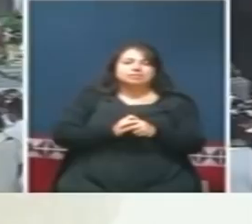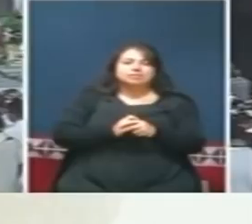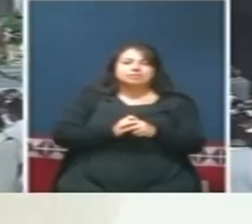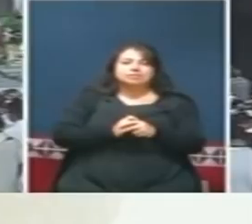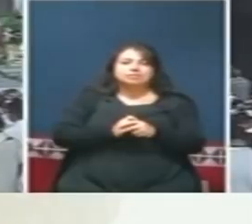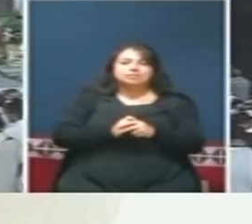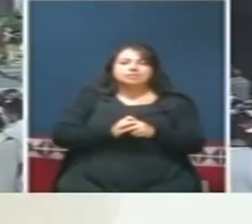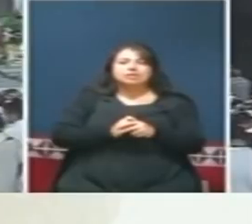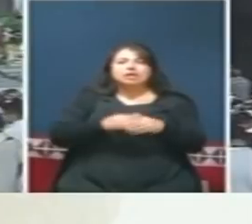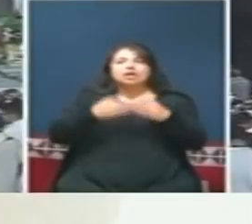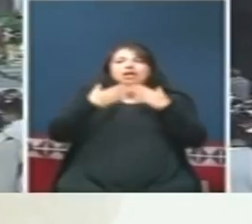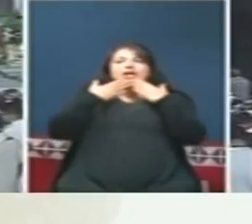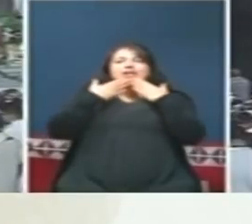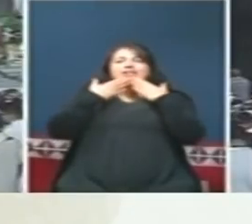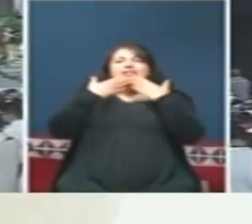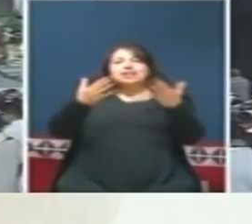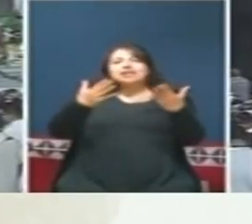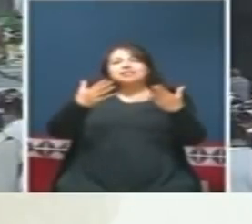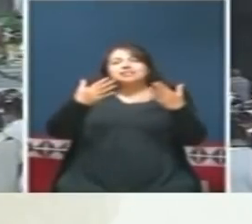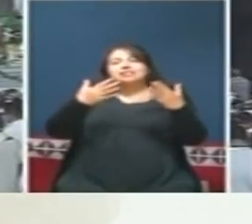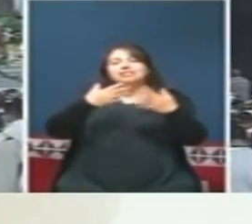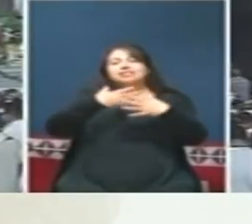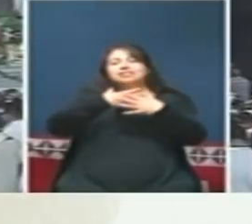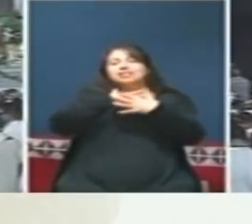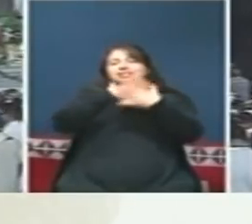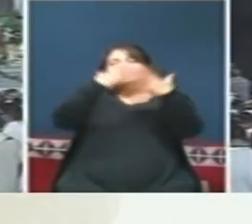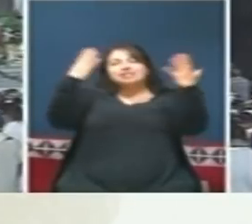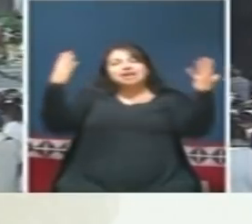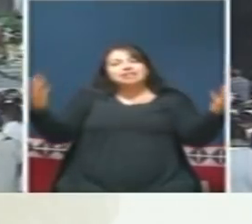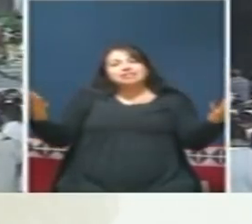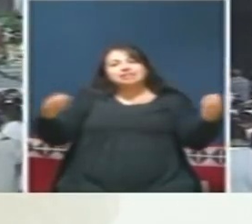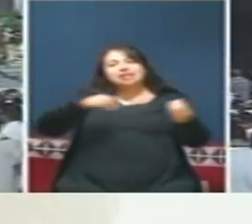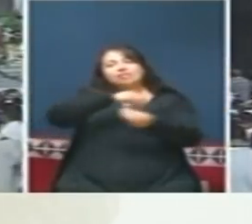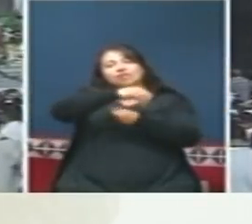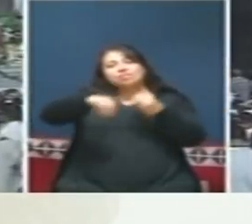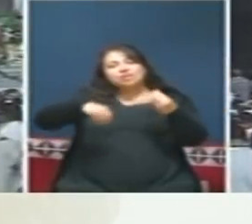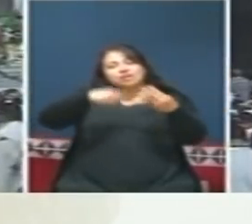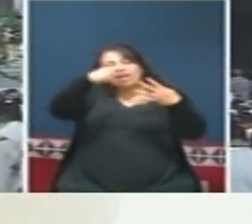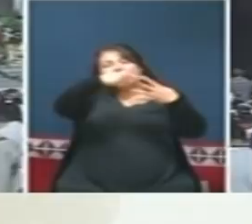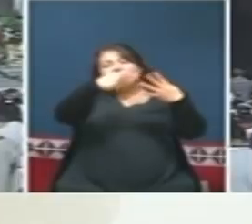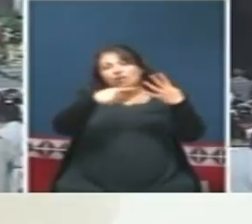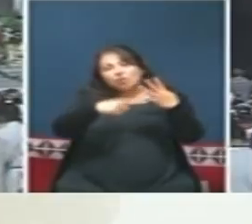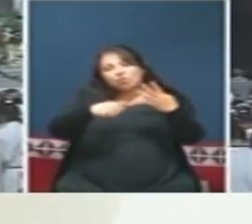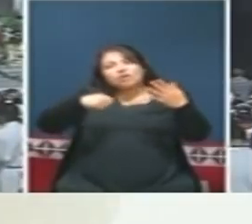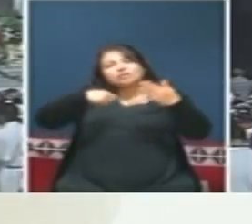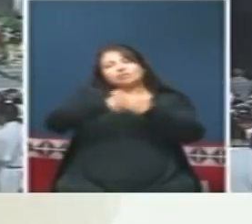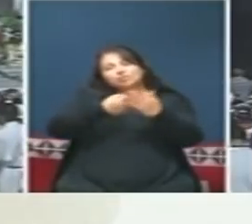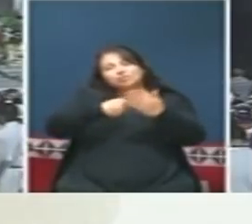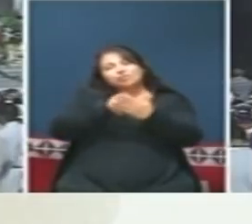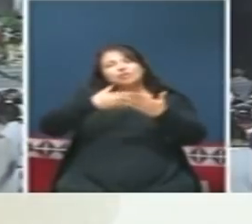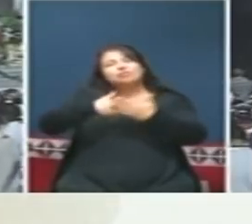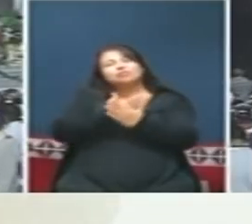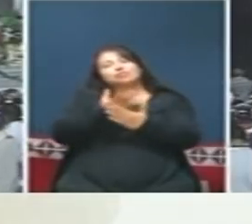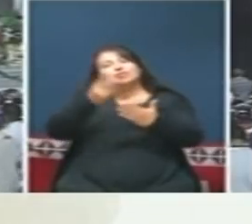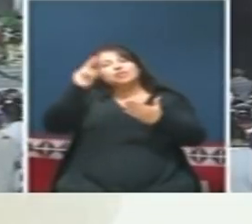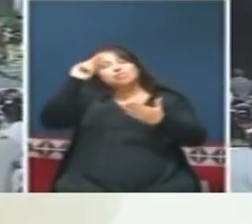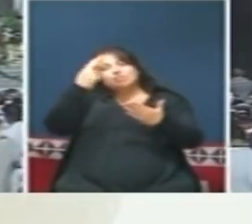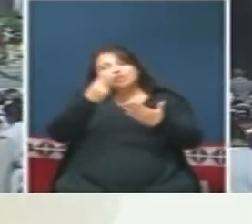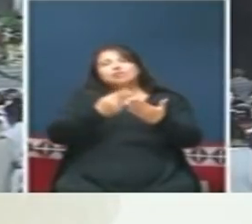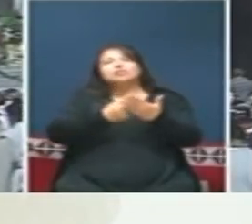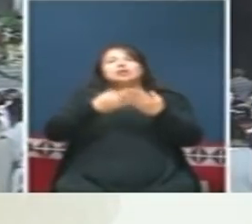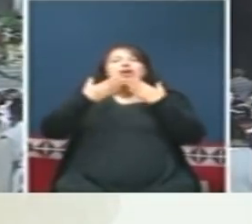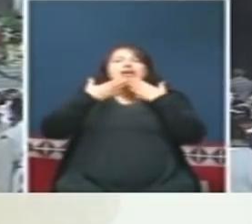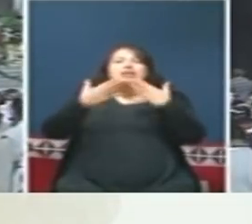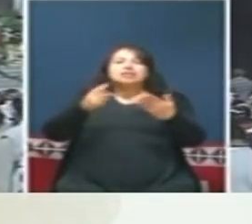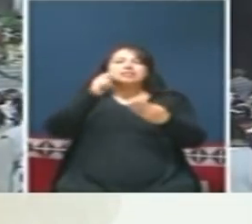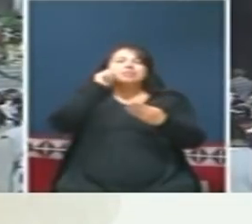Un gracias grande a la familia de los cuatro mártires. De corazón, gracias por estar y gracias por el testimonio